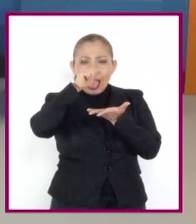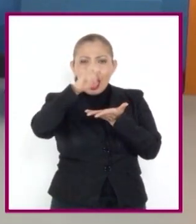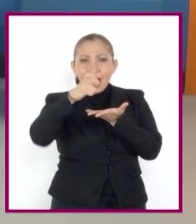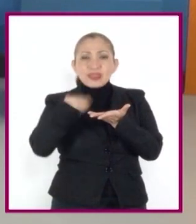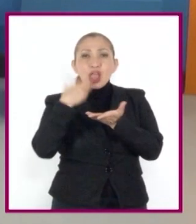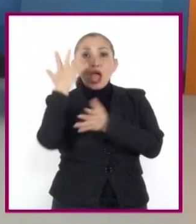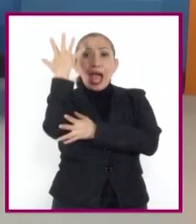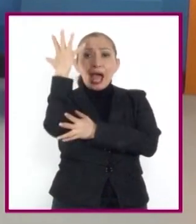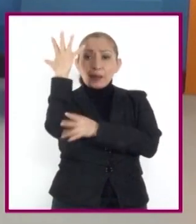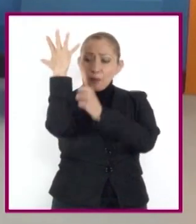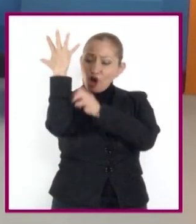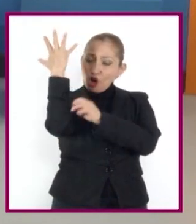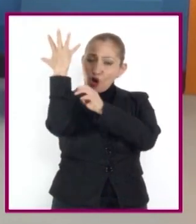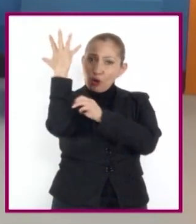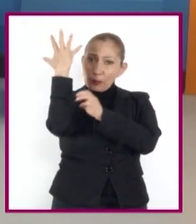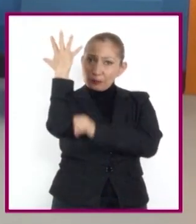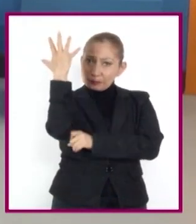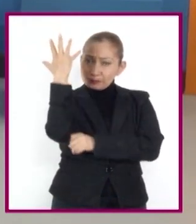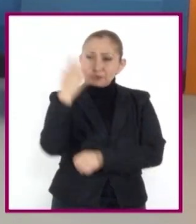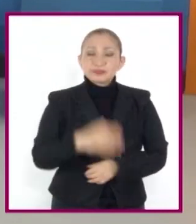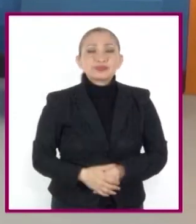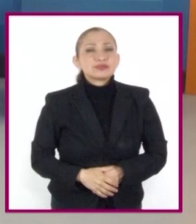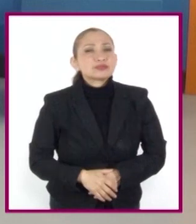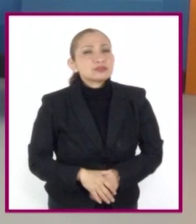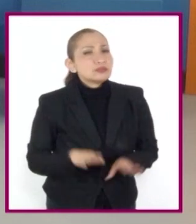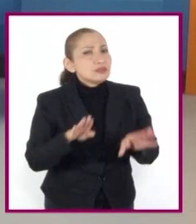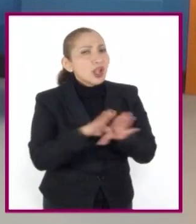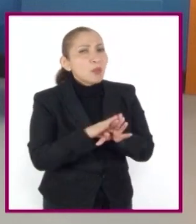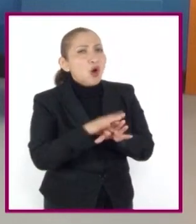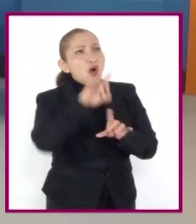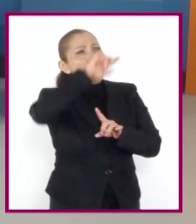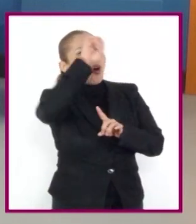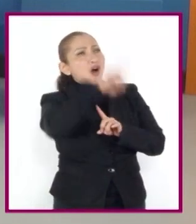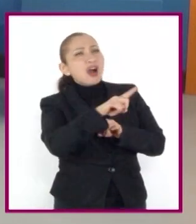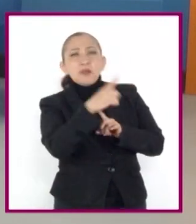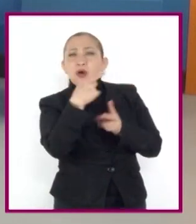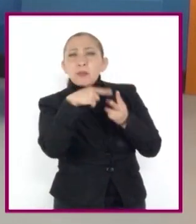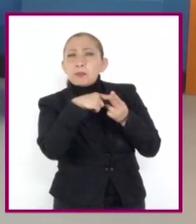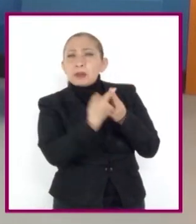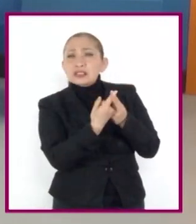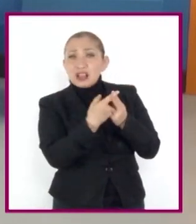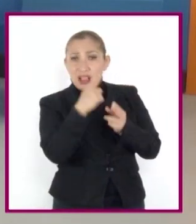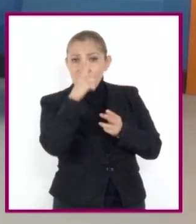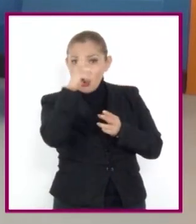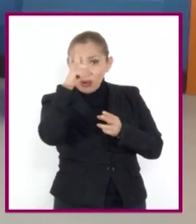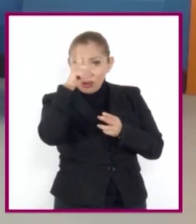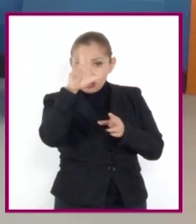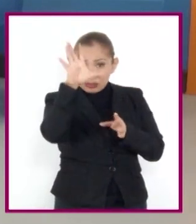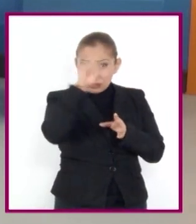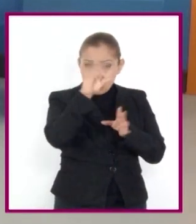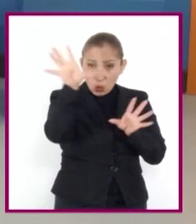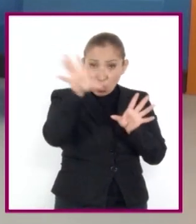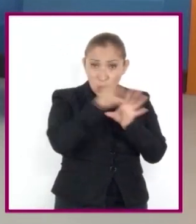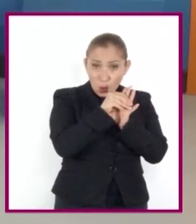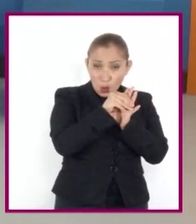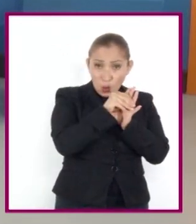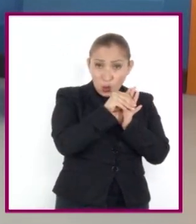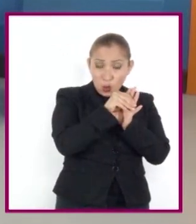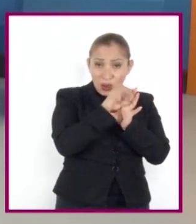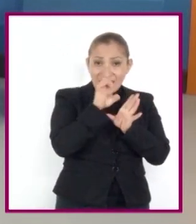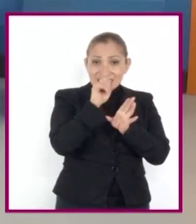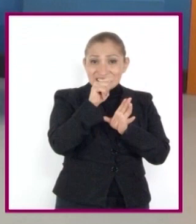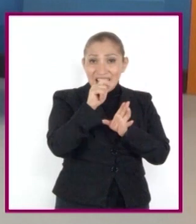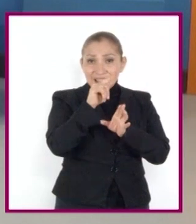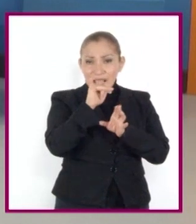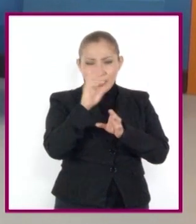de un árbol. Entonces, ¿cómo se forman los rayos? ¿Tiene que ver con la electricidad estática? ¿Qué